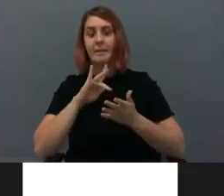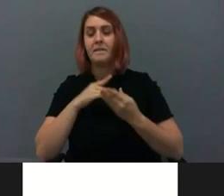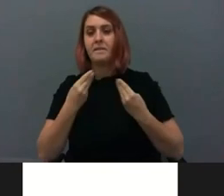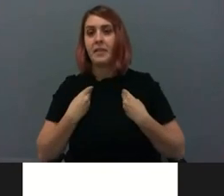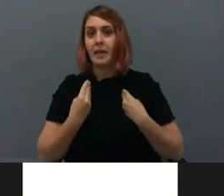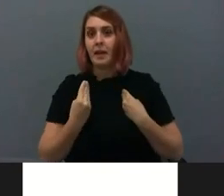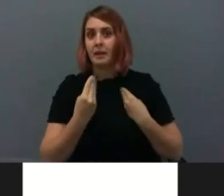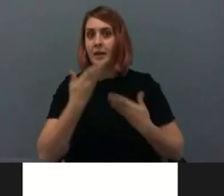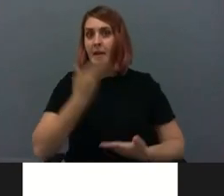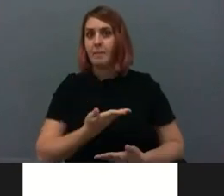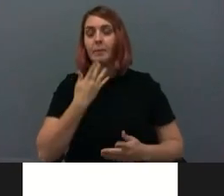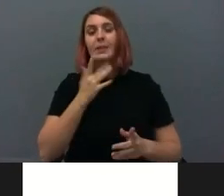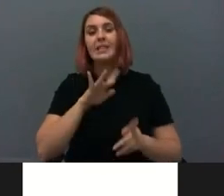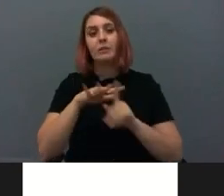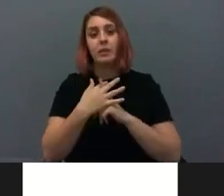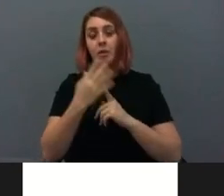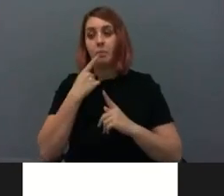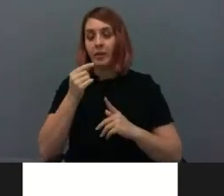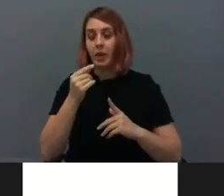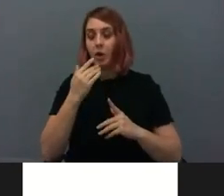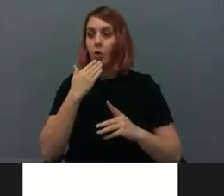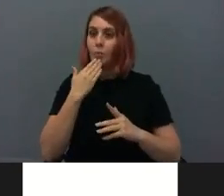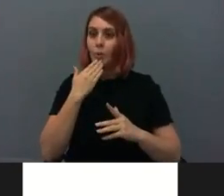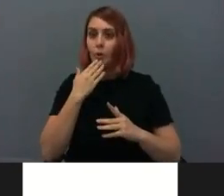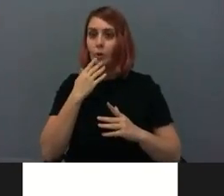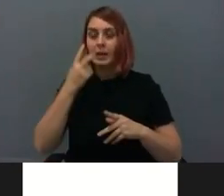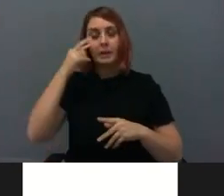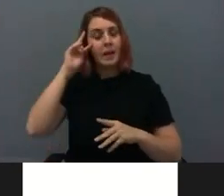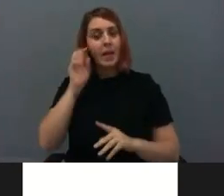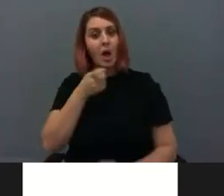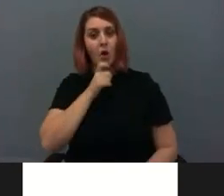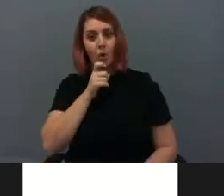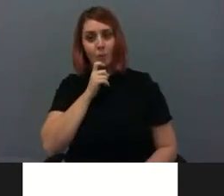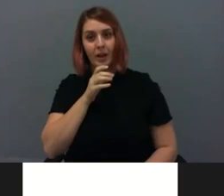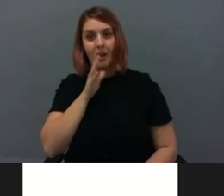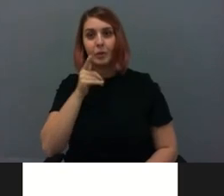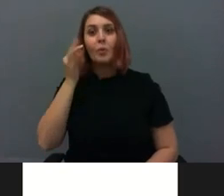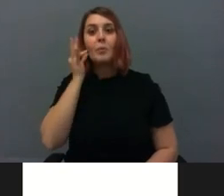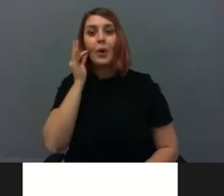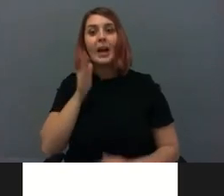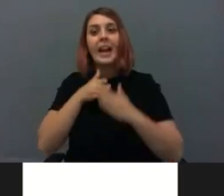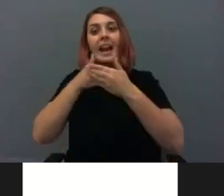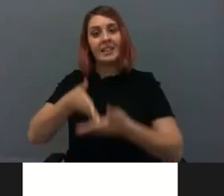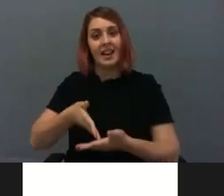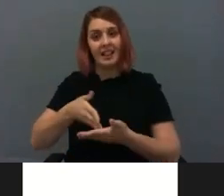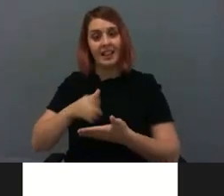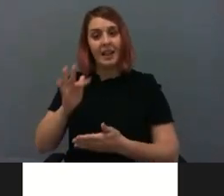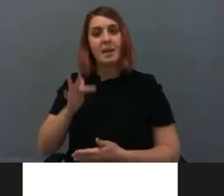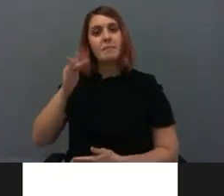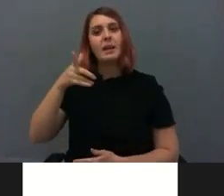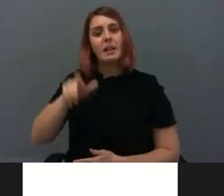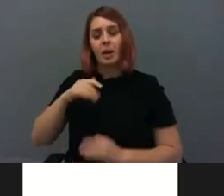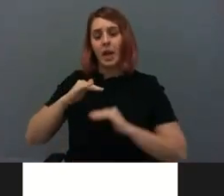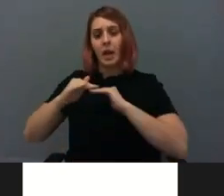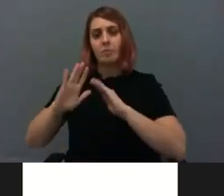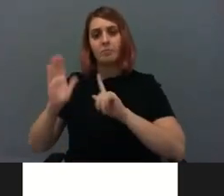significativas de a situaciones que te hacen rebotar de una experiencia difícil. Es una mujer resiliente, pero que además ha encontrado el camino a través